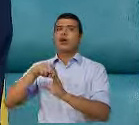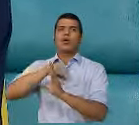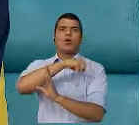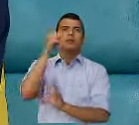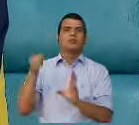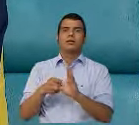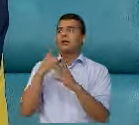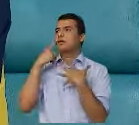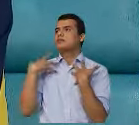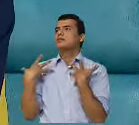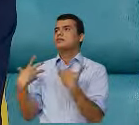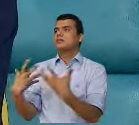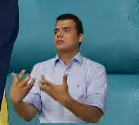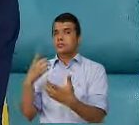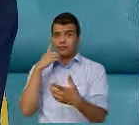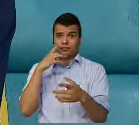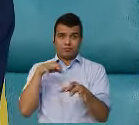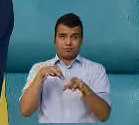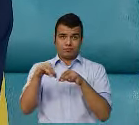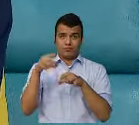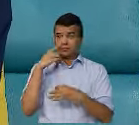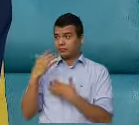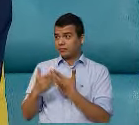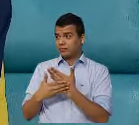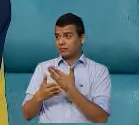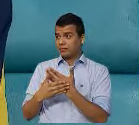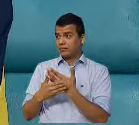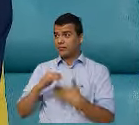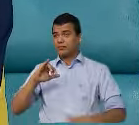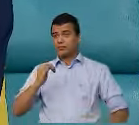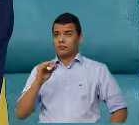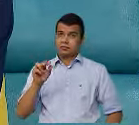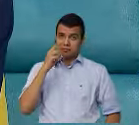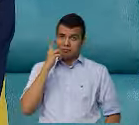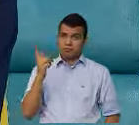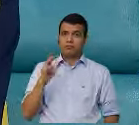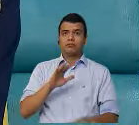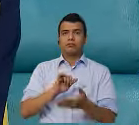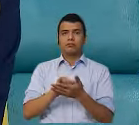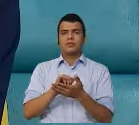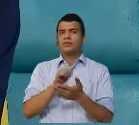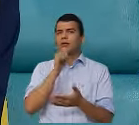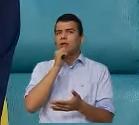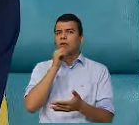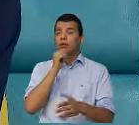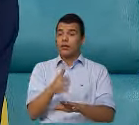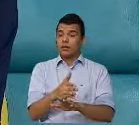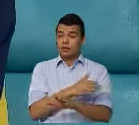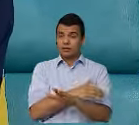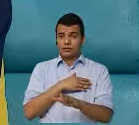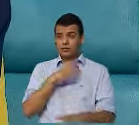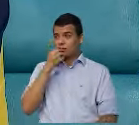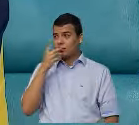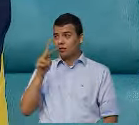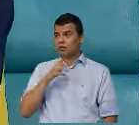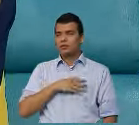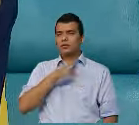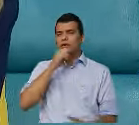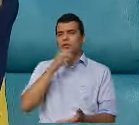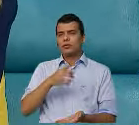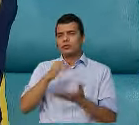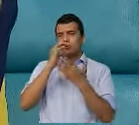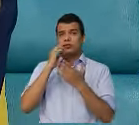todo. Yo les tengo un tip, y usted me dice, doctora Marcela, si sí o si no, y es tomar agua antes del almuerzo, por ejemplo, agua con